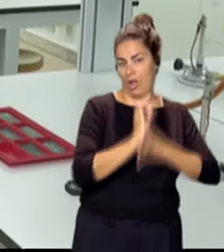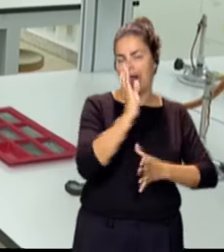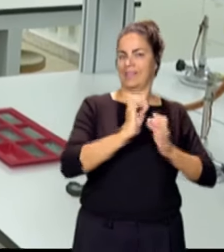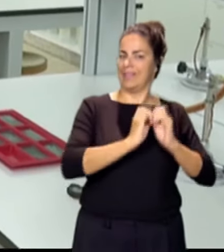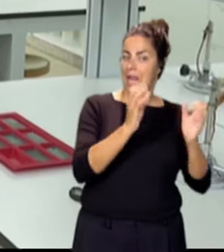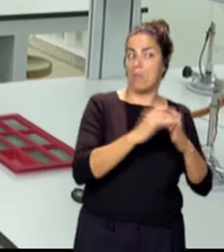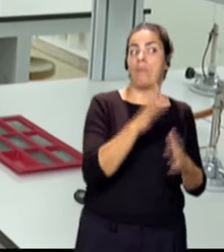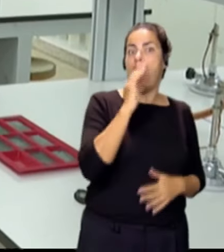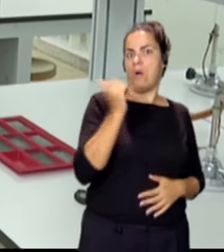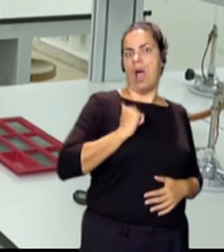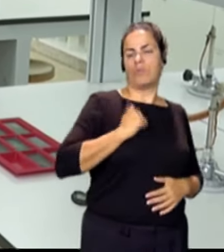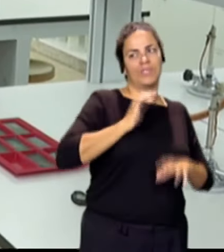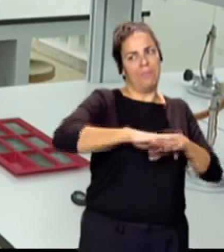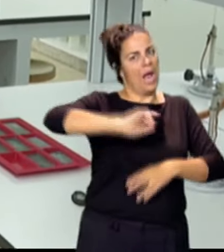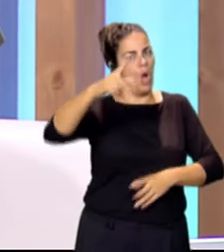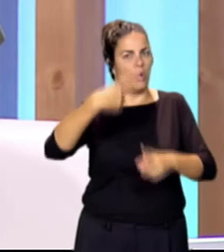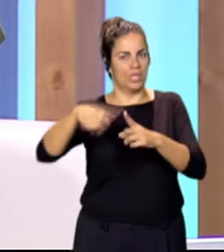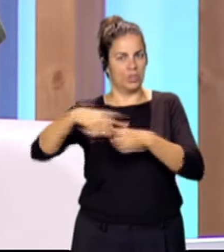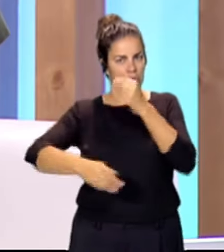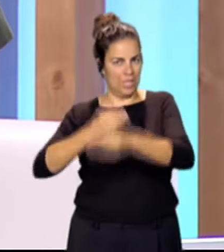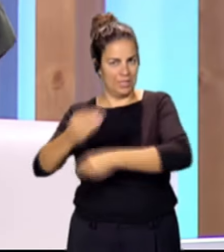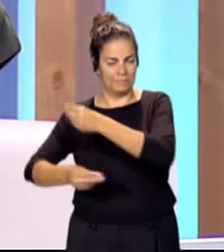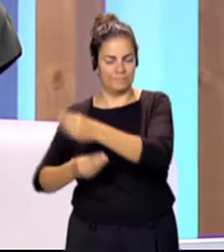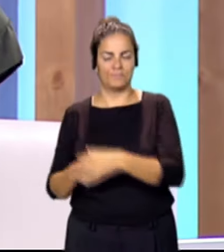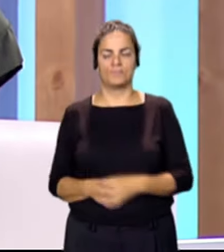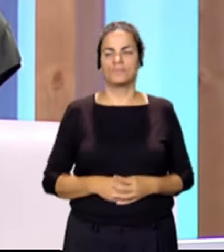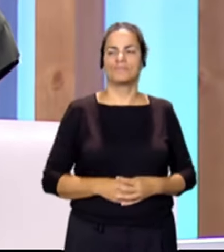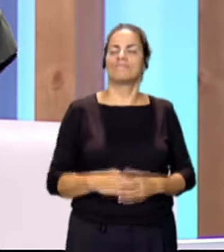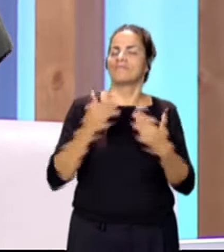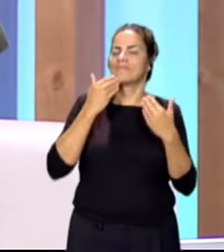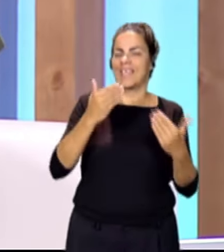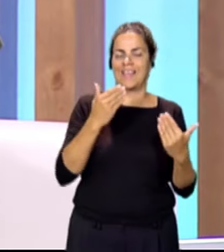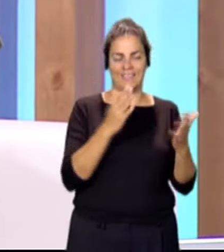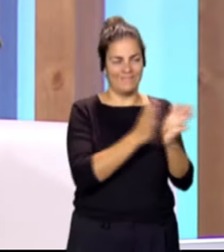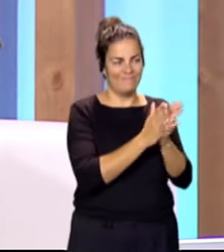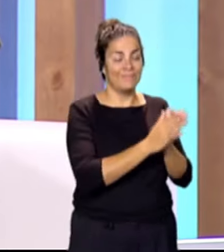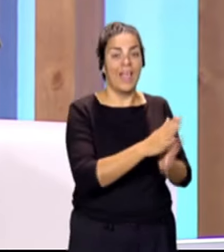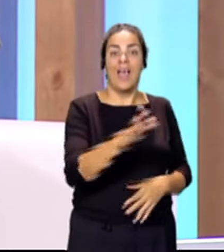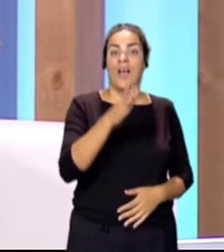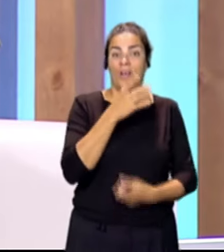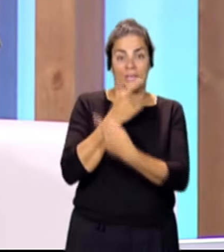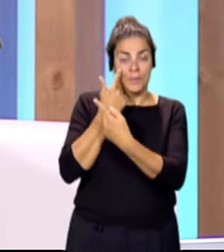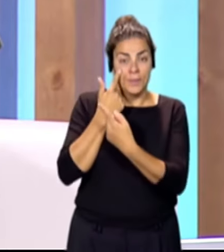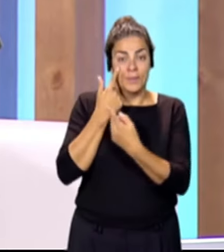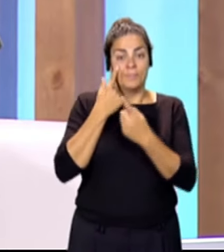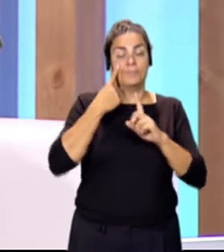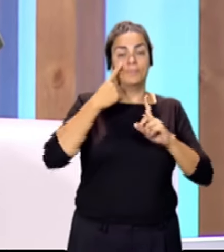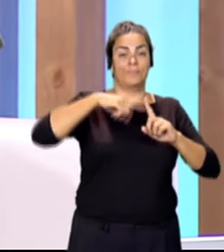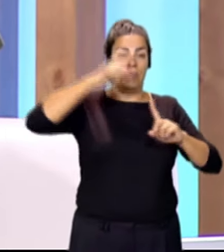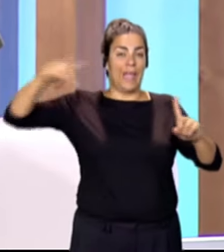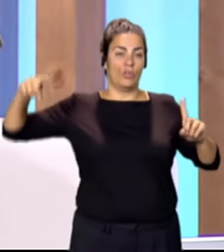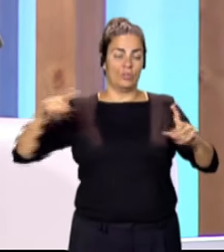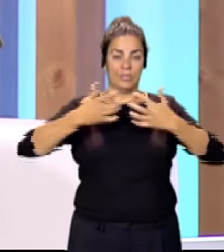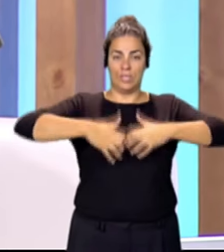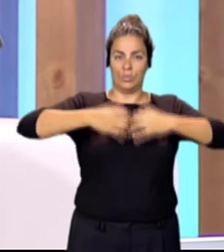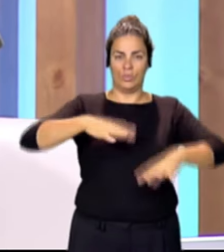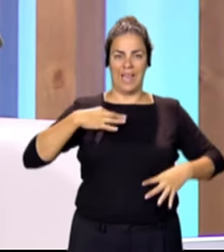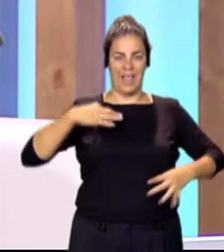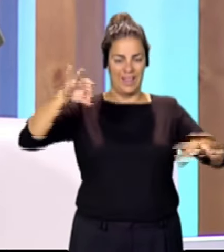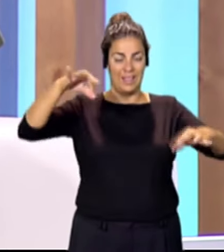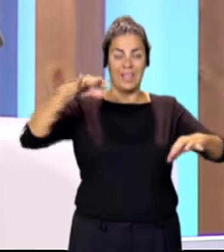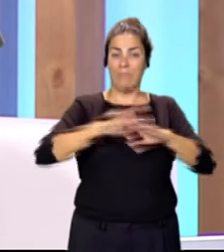nuevos usos Gracias Estefanía y ahora fíjense en estos datos de la industria textil solo para producir una